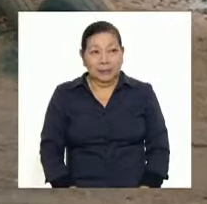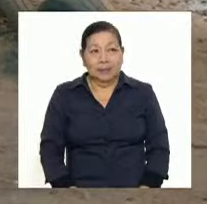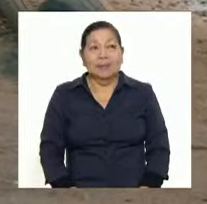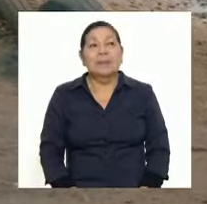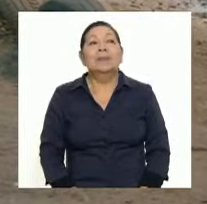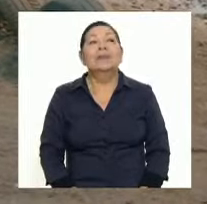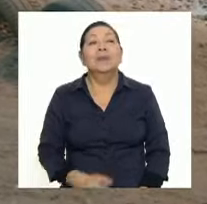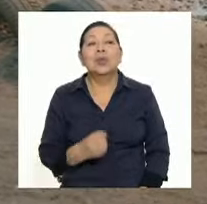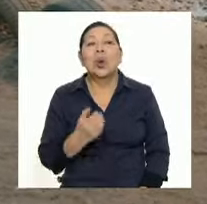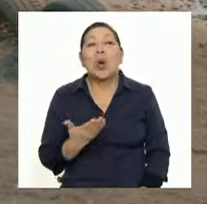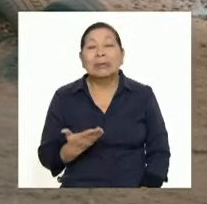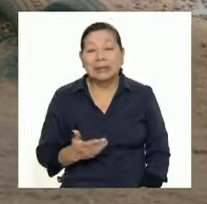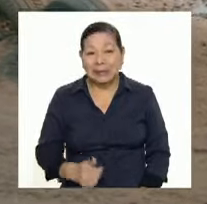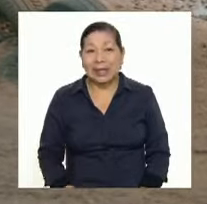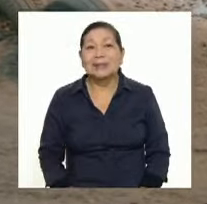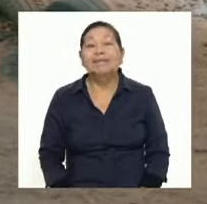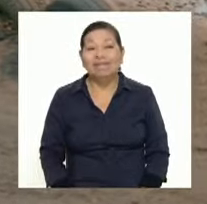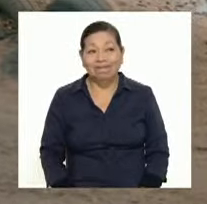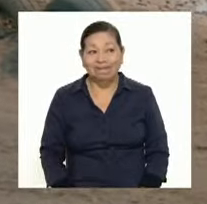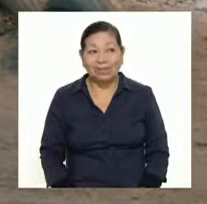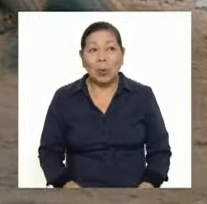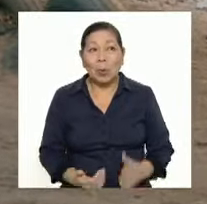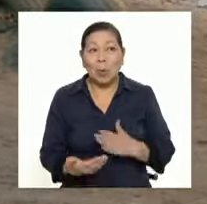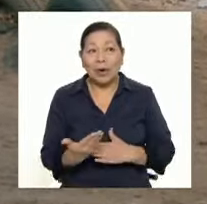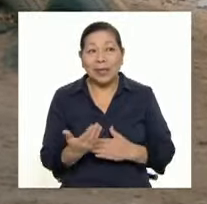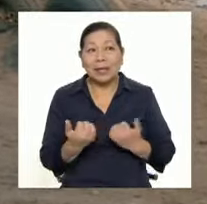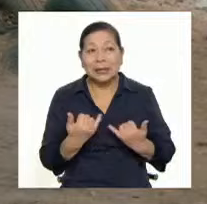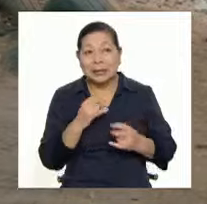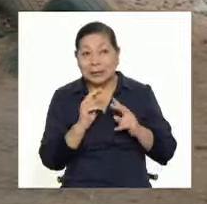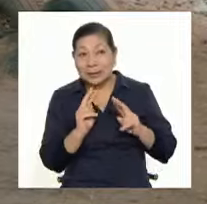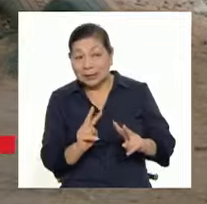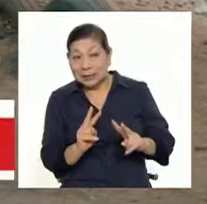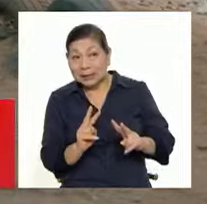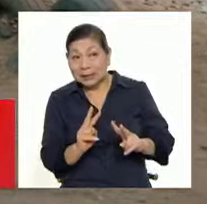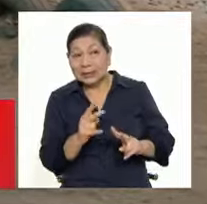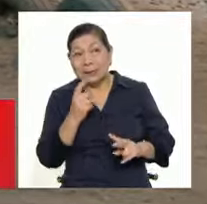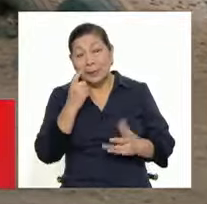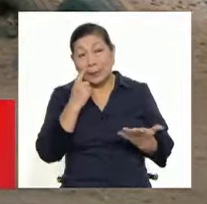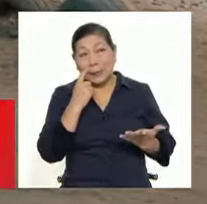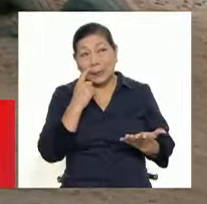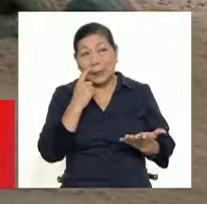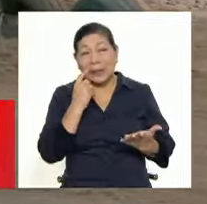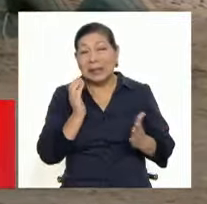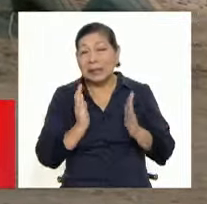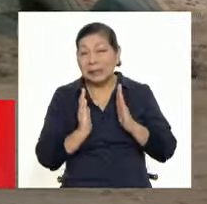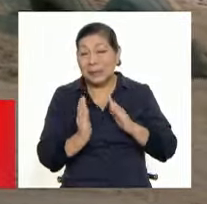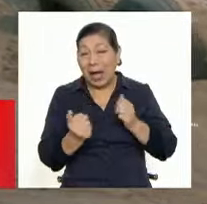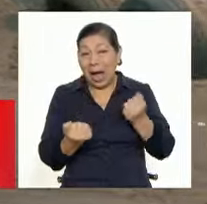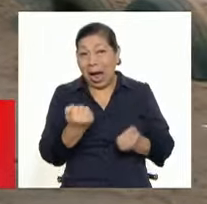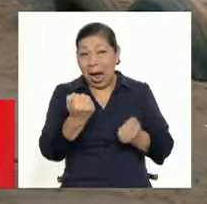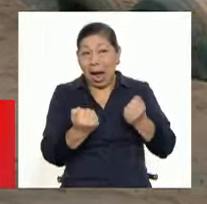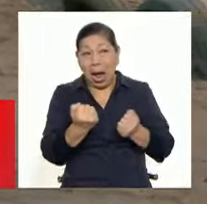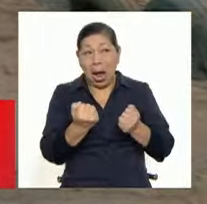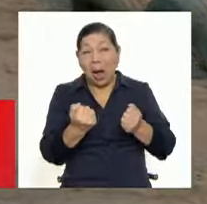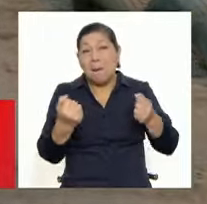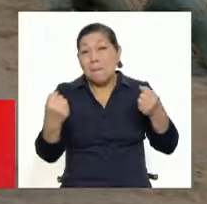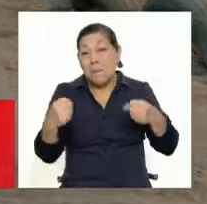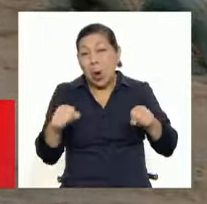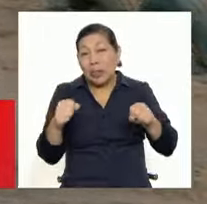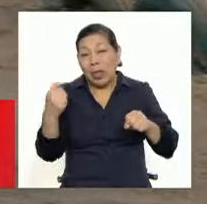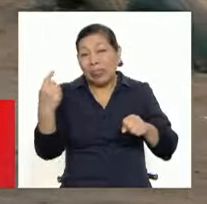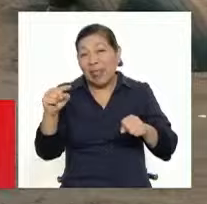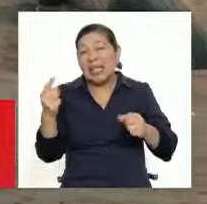Así es, como están María Fernanda, Romy, compañeras, muy buenos días. Lo que estamos viendo en imágenes, el pase de esos vehículos menores,